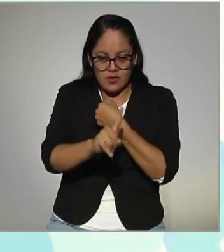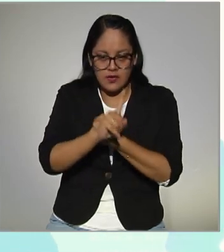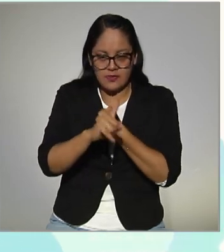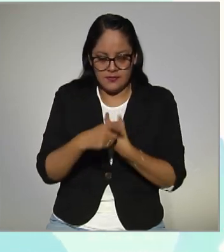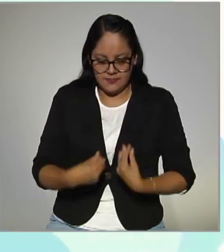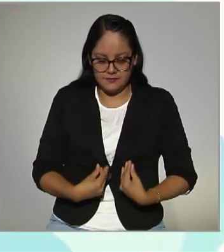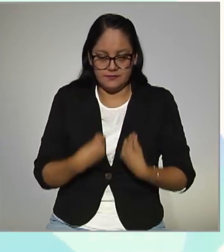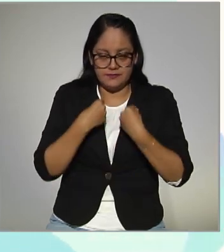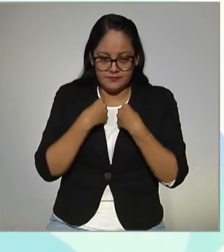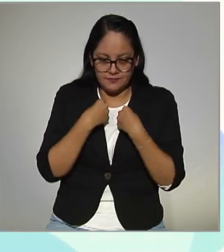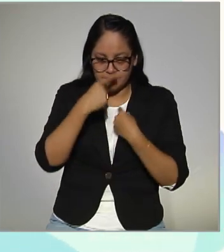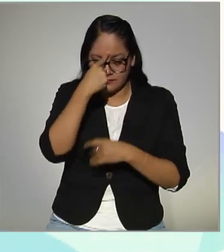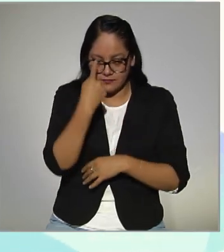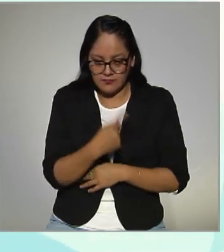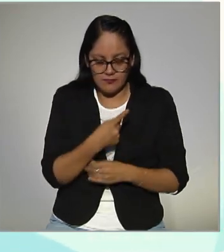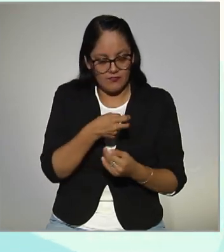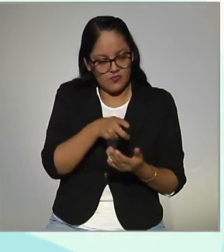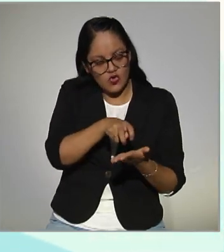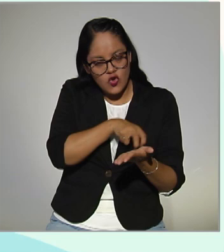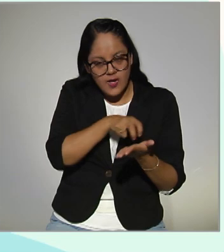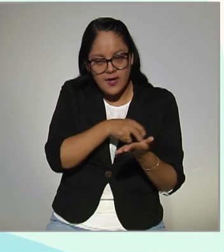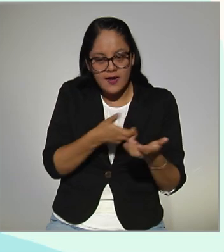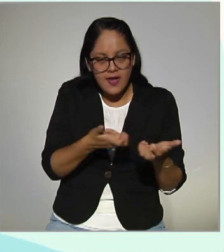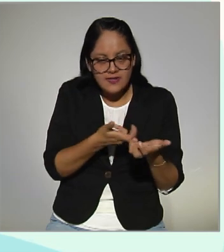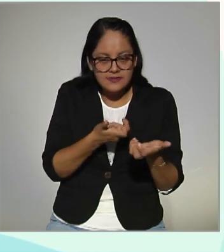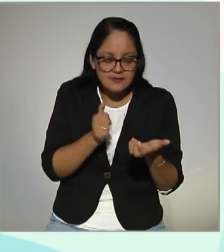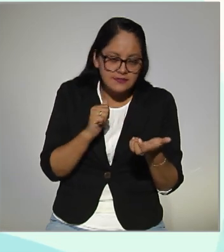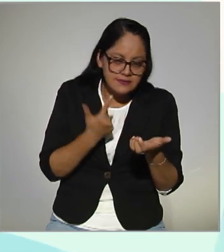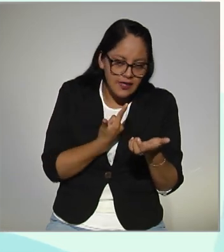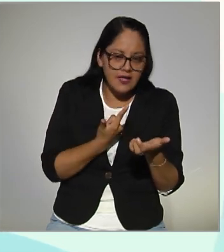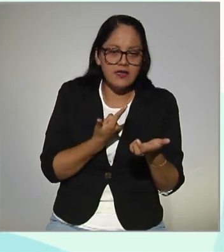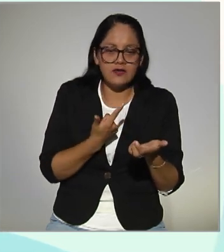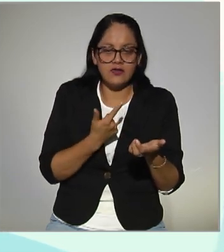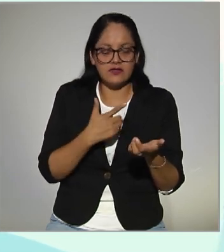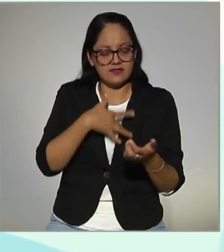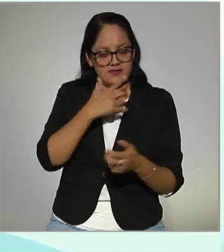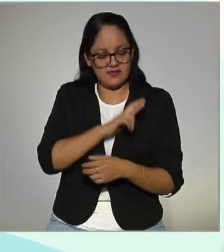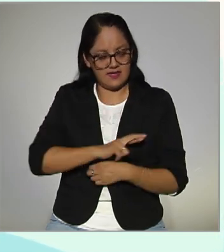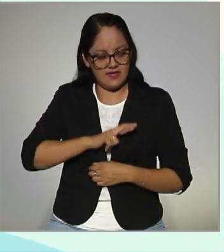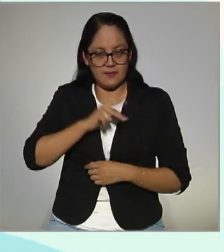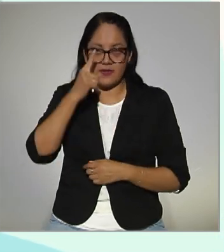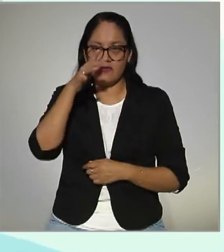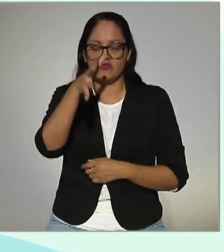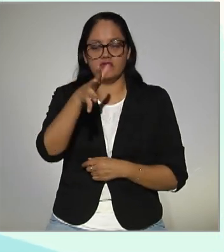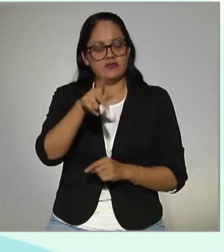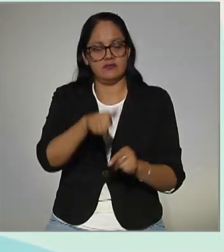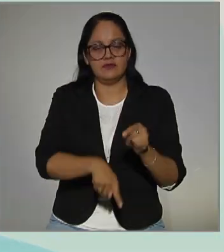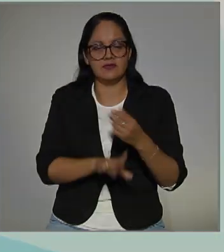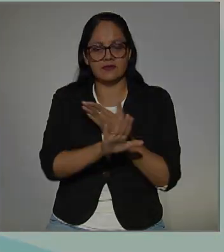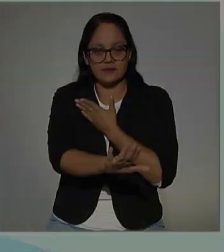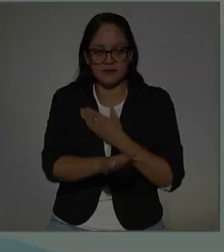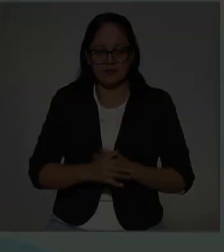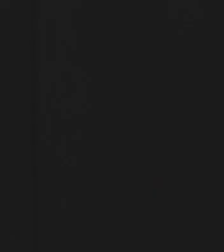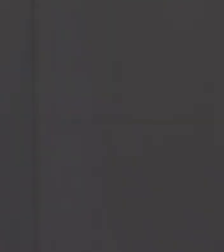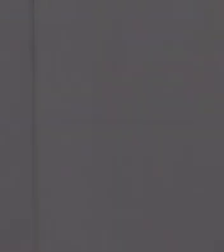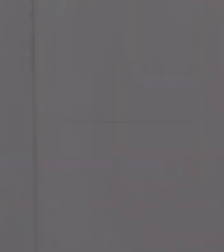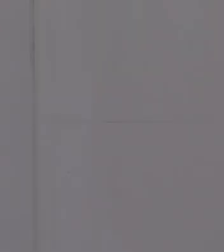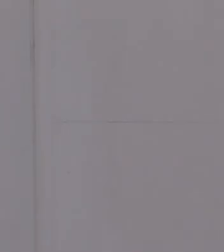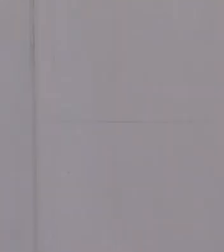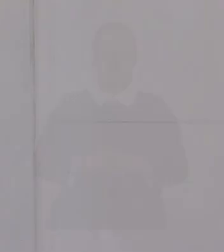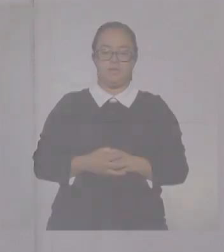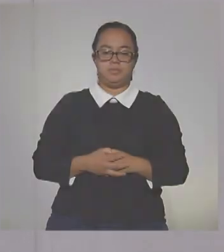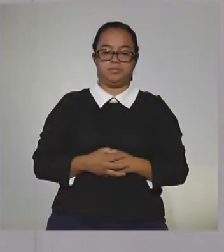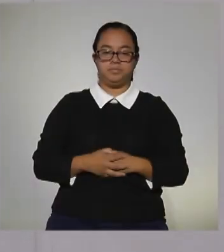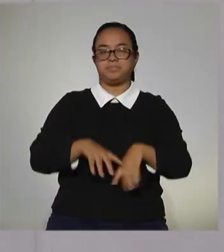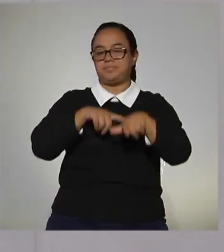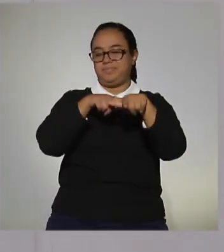que viven para corregir acciones y evitar resentimientos futuros.